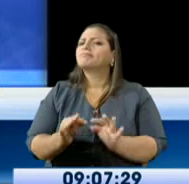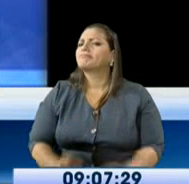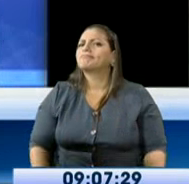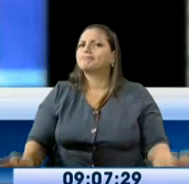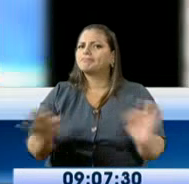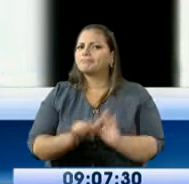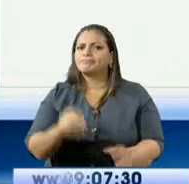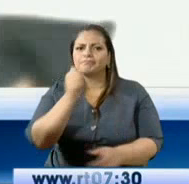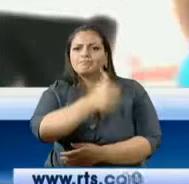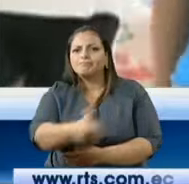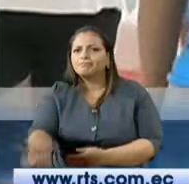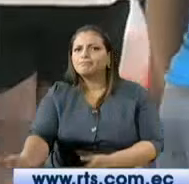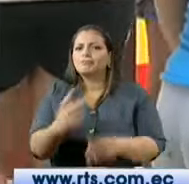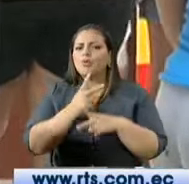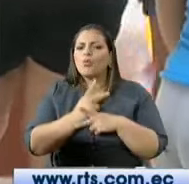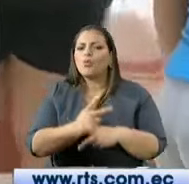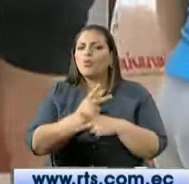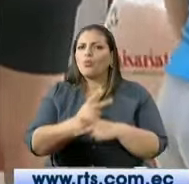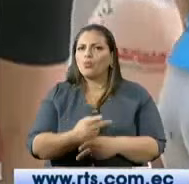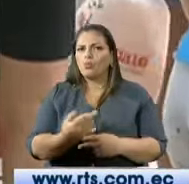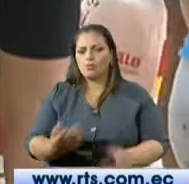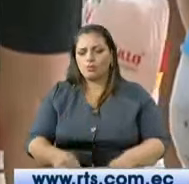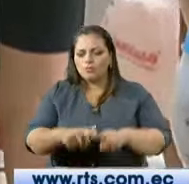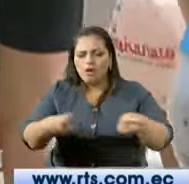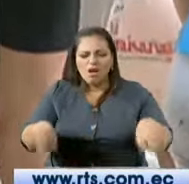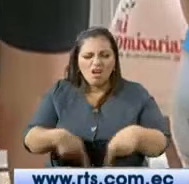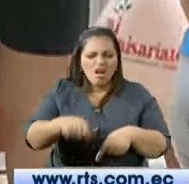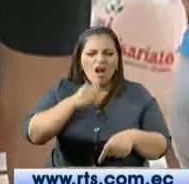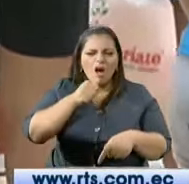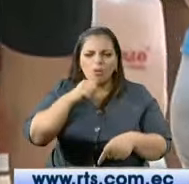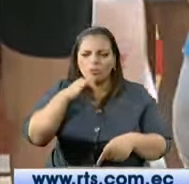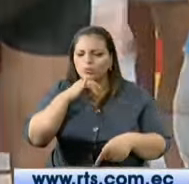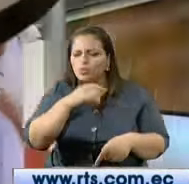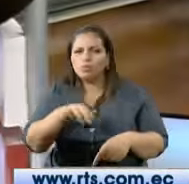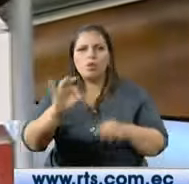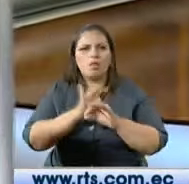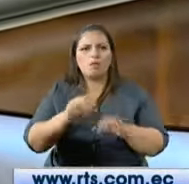los criaderos. Informó Marcela